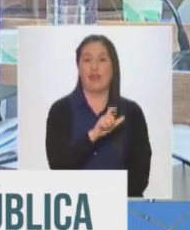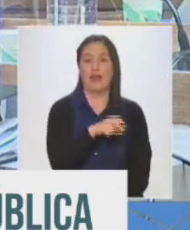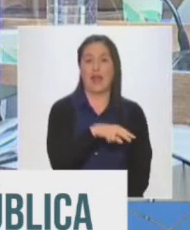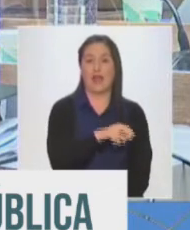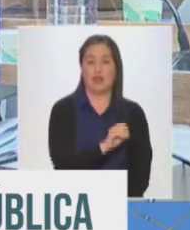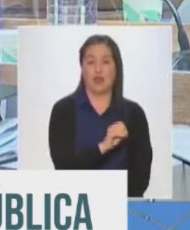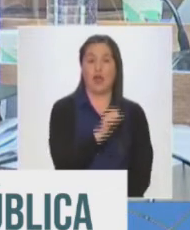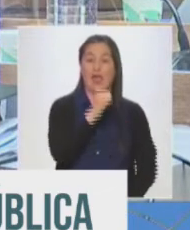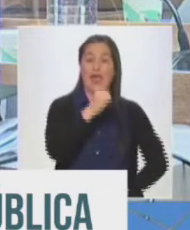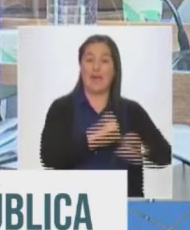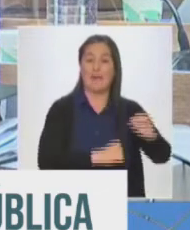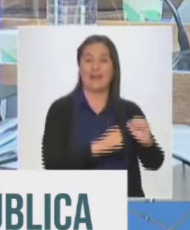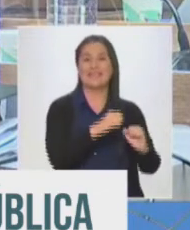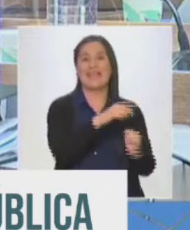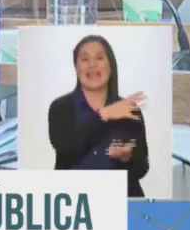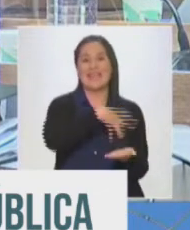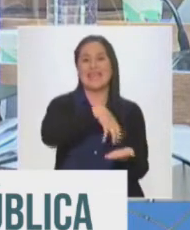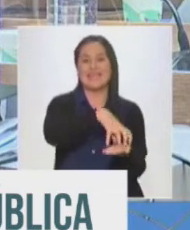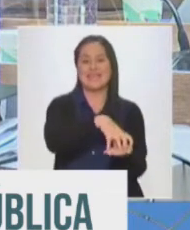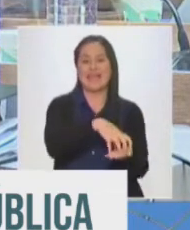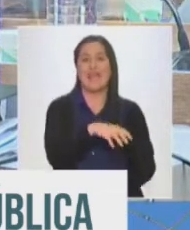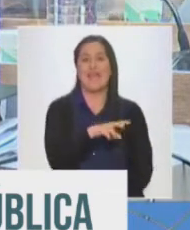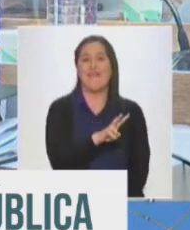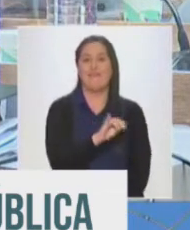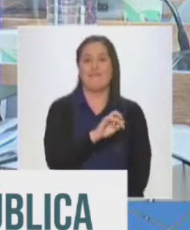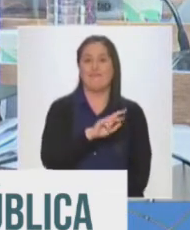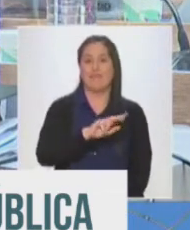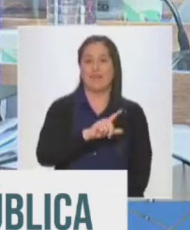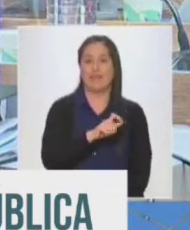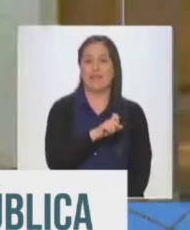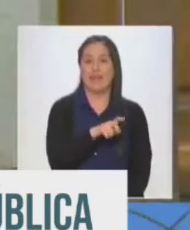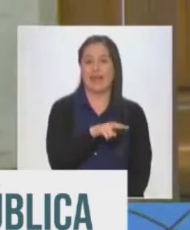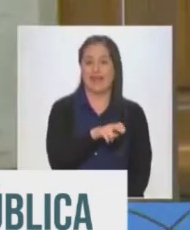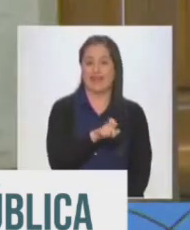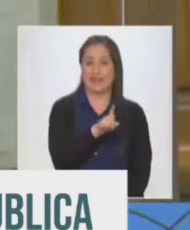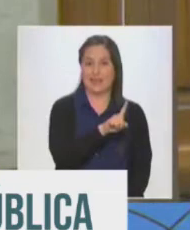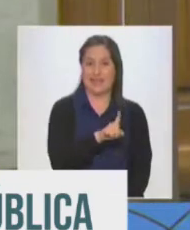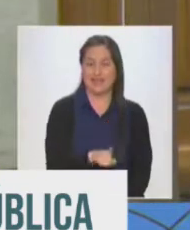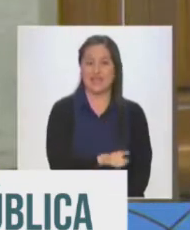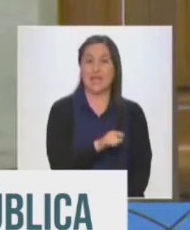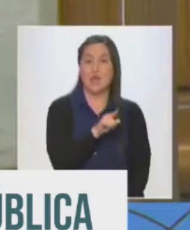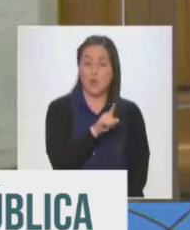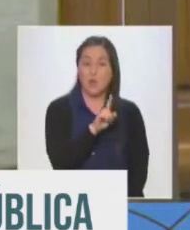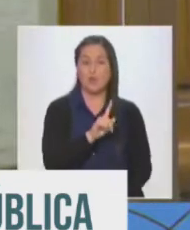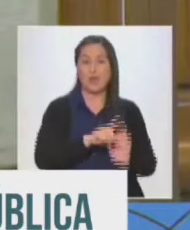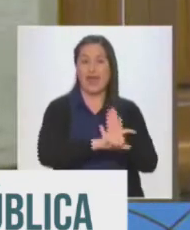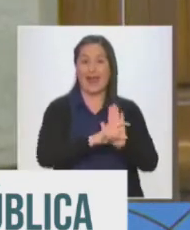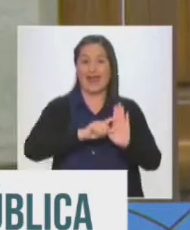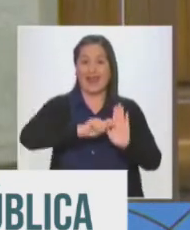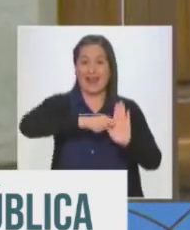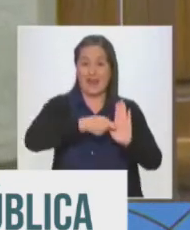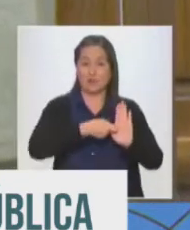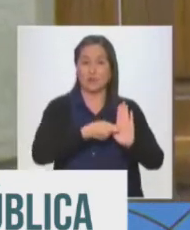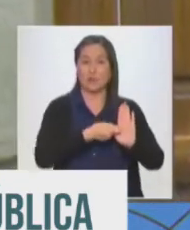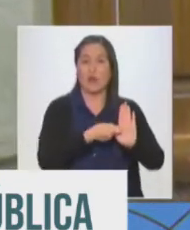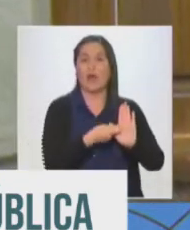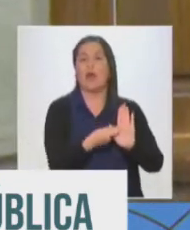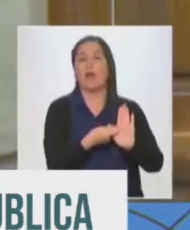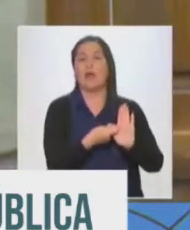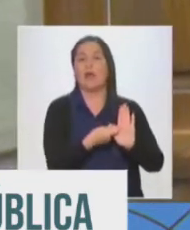en Islas Vírgenes, donde el contrato de venta señala como una de las cláusulas, la última del precio de